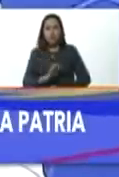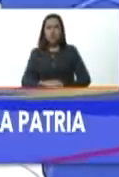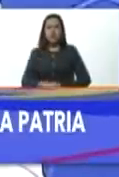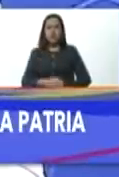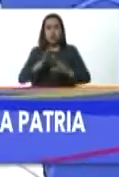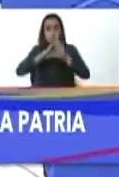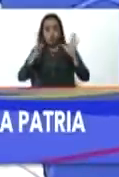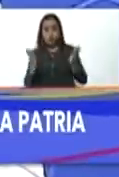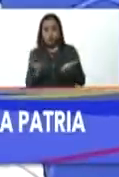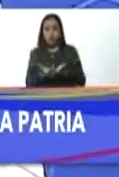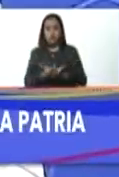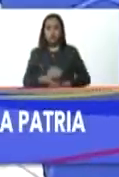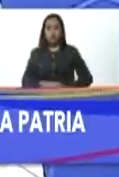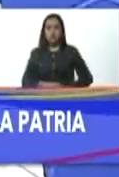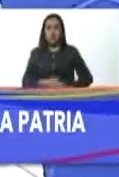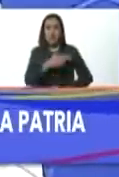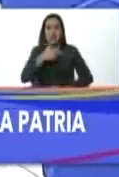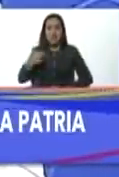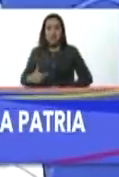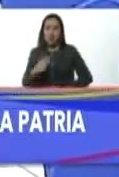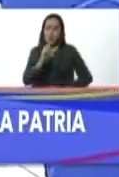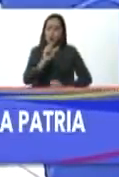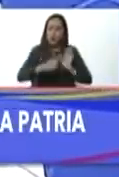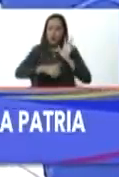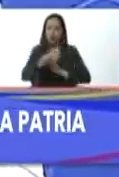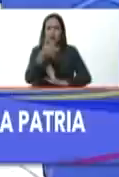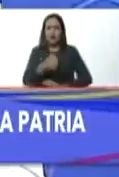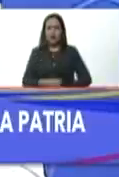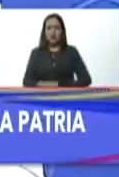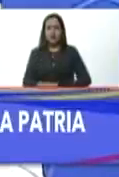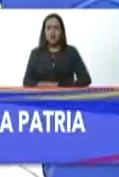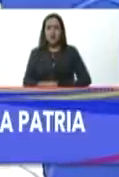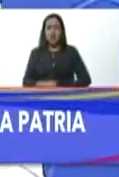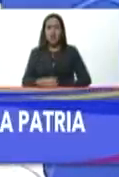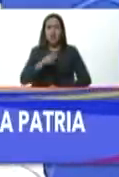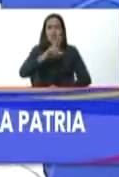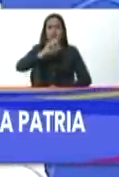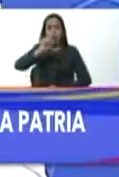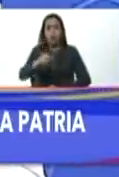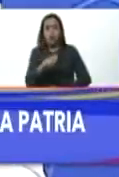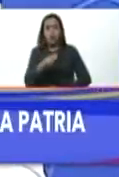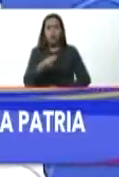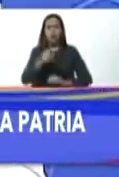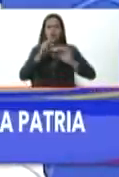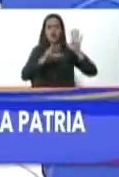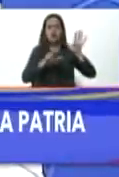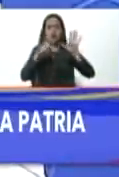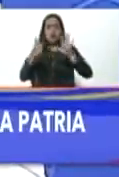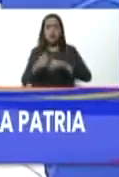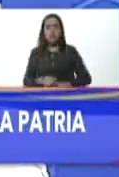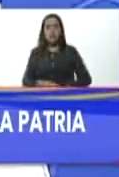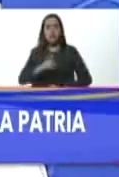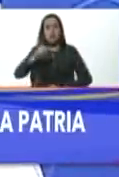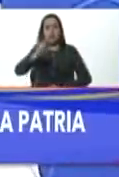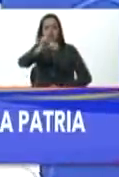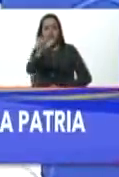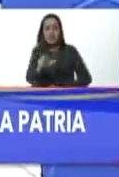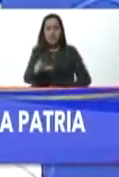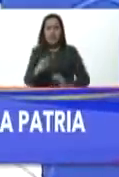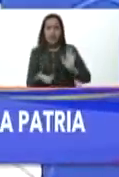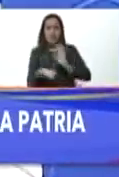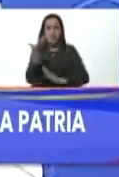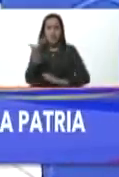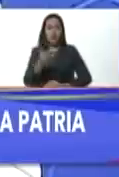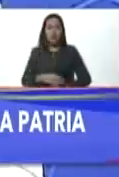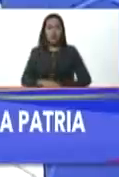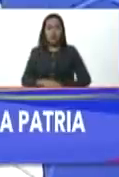global. En China ha sido un poquito más alta, de 3,86%. Y en Italia, ¿no? Y en Italia también es un poco más alta. Y